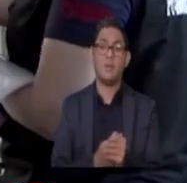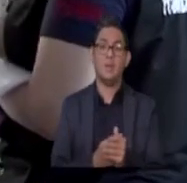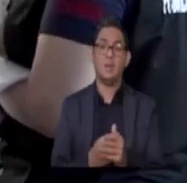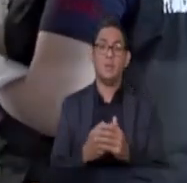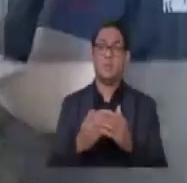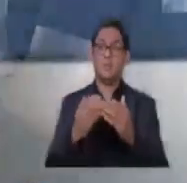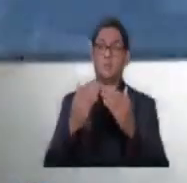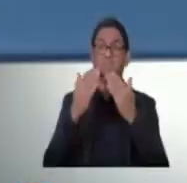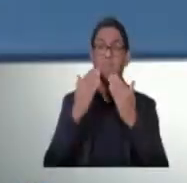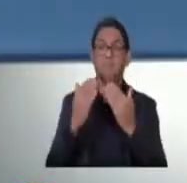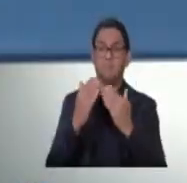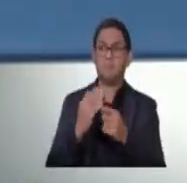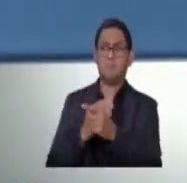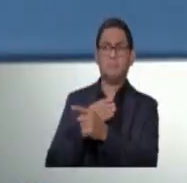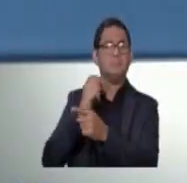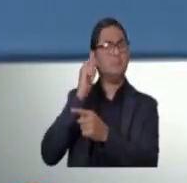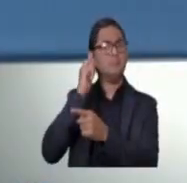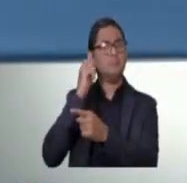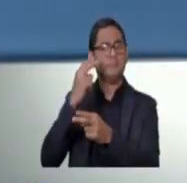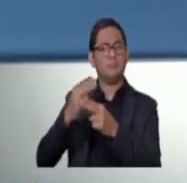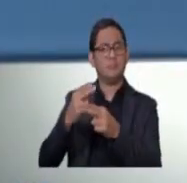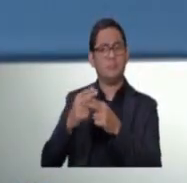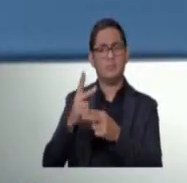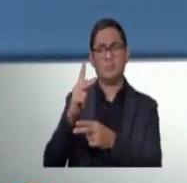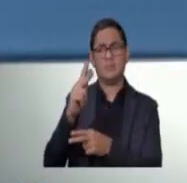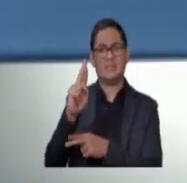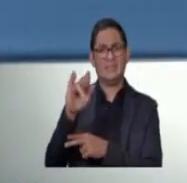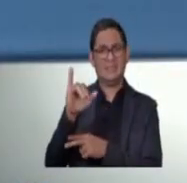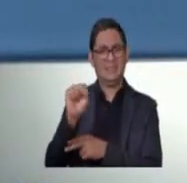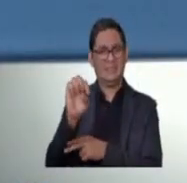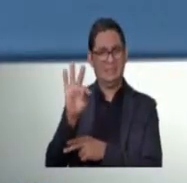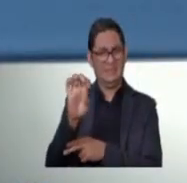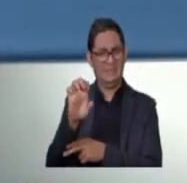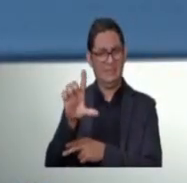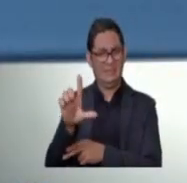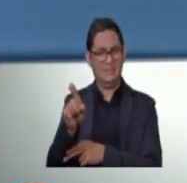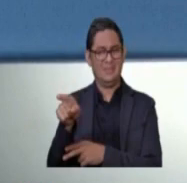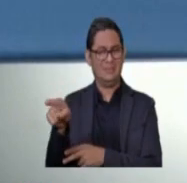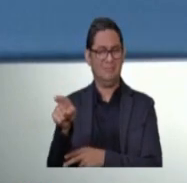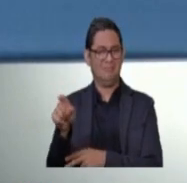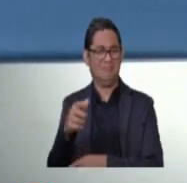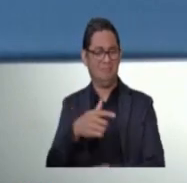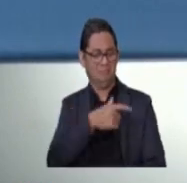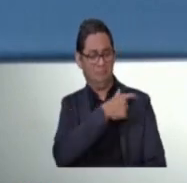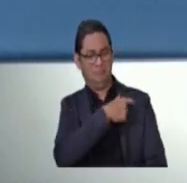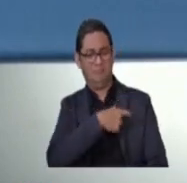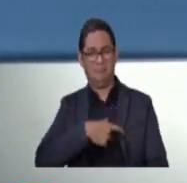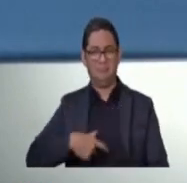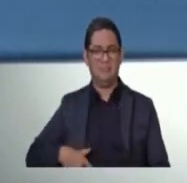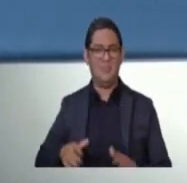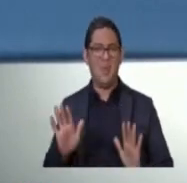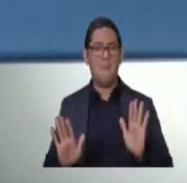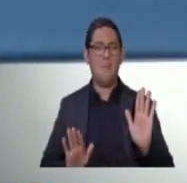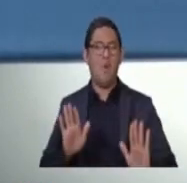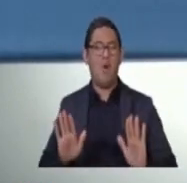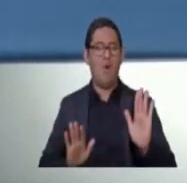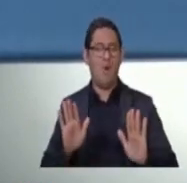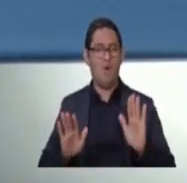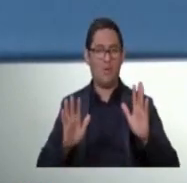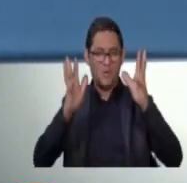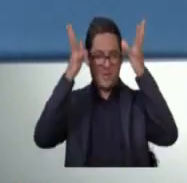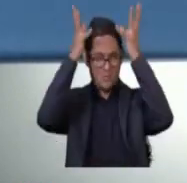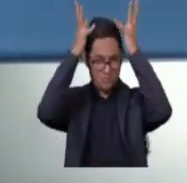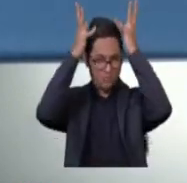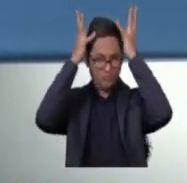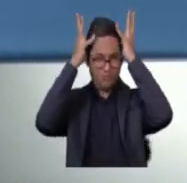a la joven cristel barreto mi panamá para mi mundo 2021 por sumarse